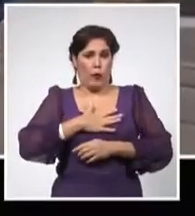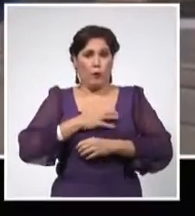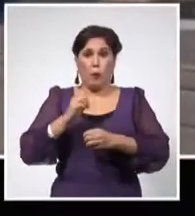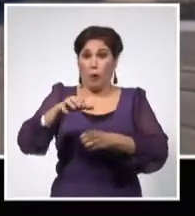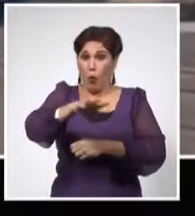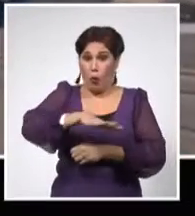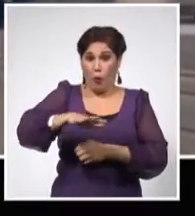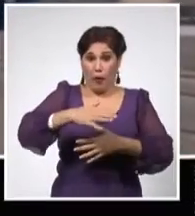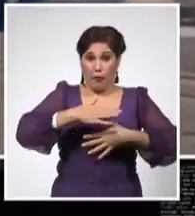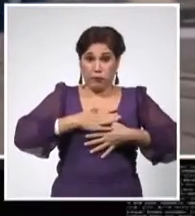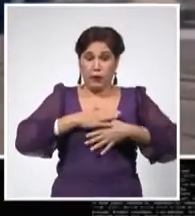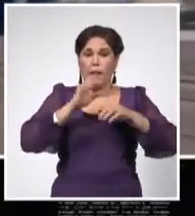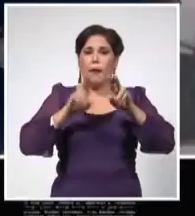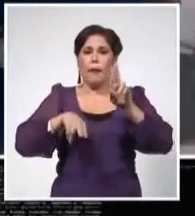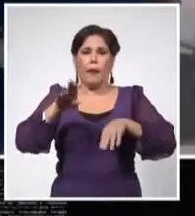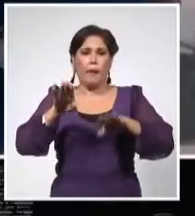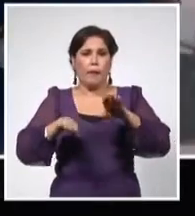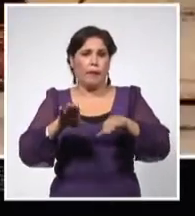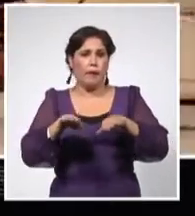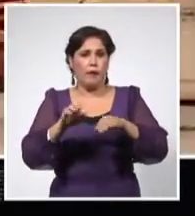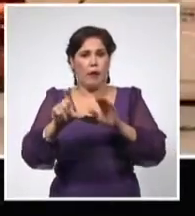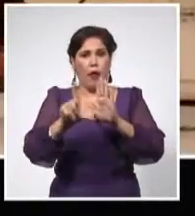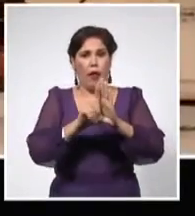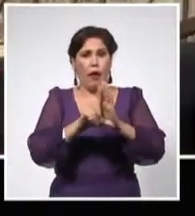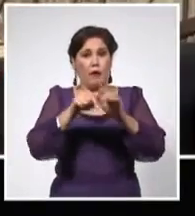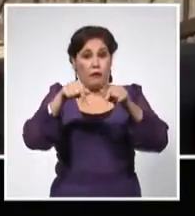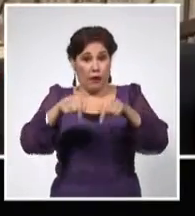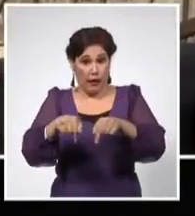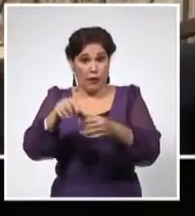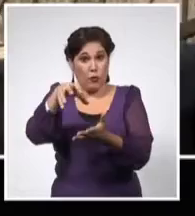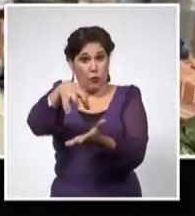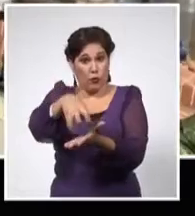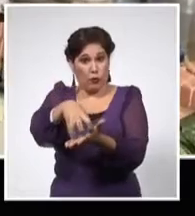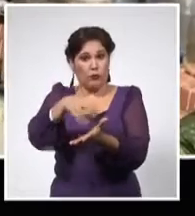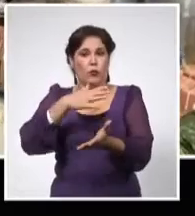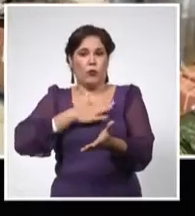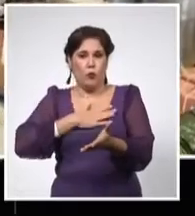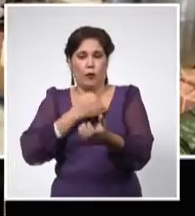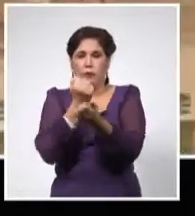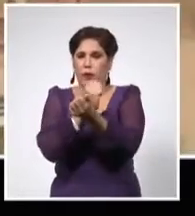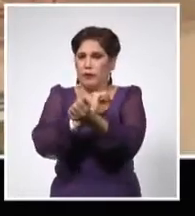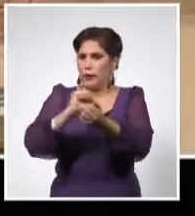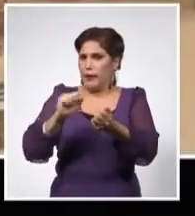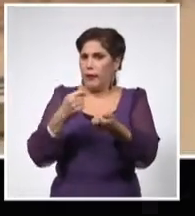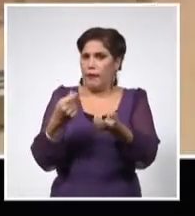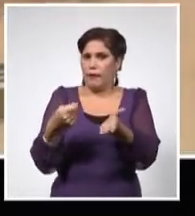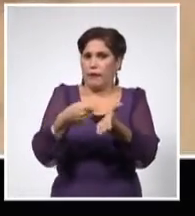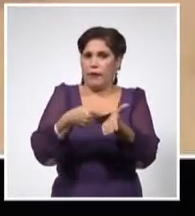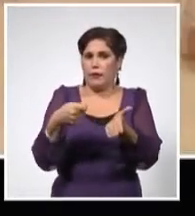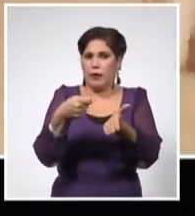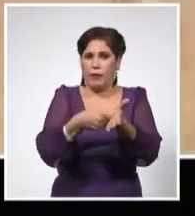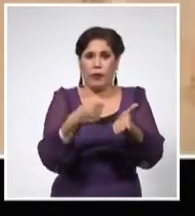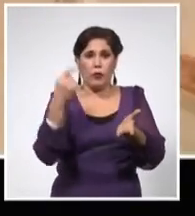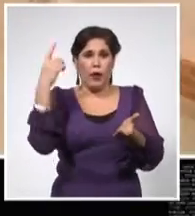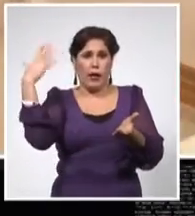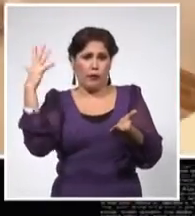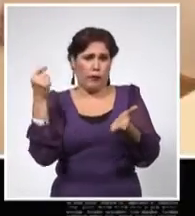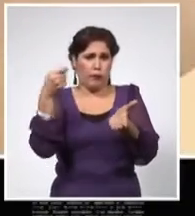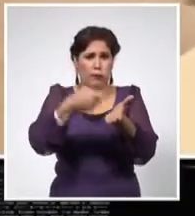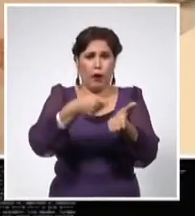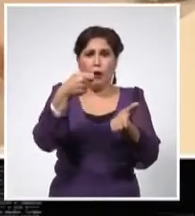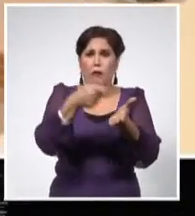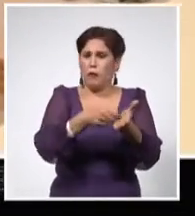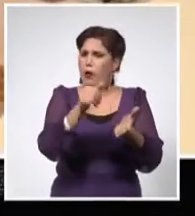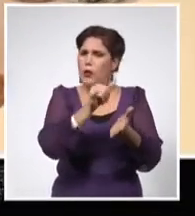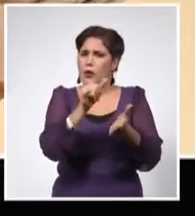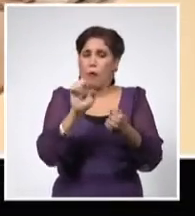propiedad se establece de acuerdo con las leyes del país donde está localizada, de la libertad de financiamiento e inversión y la subordinación